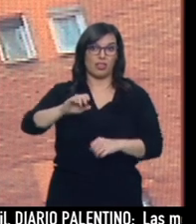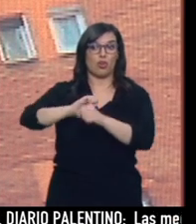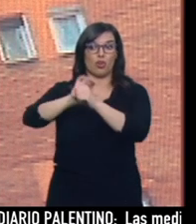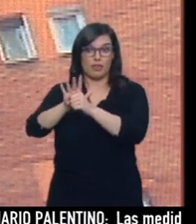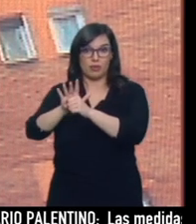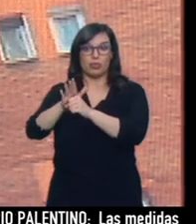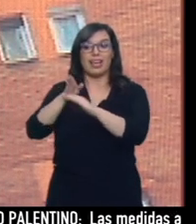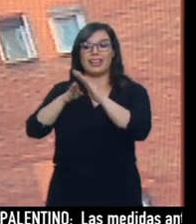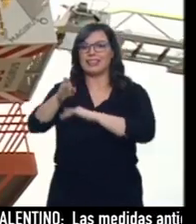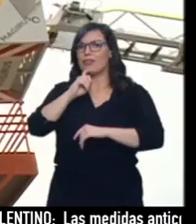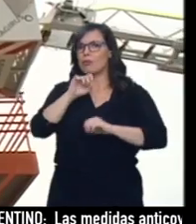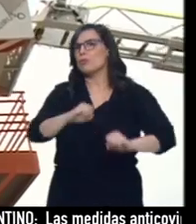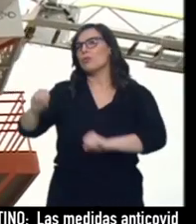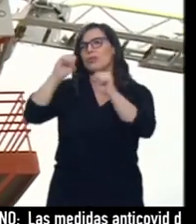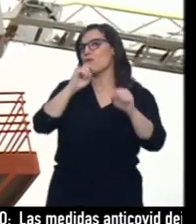esas muertes.